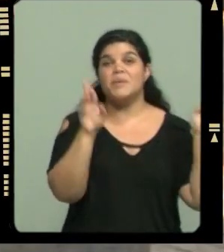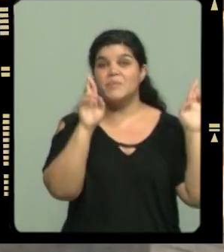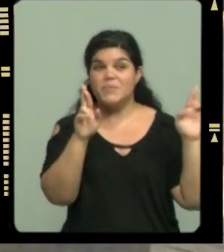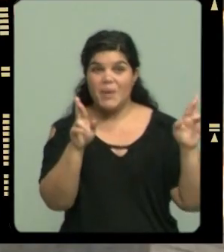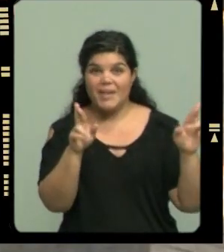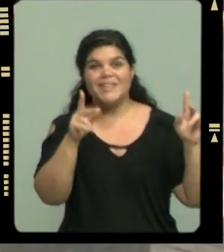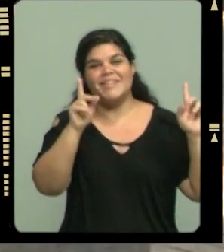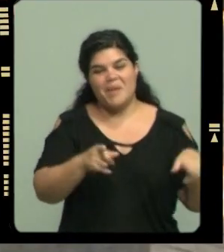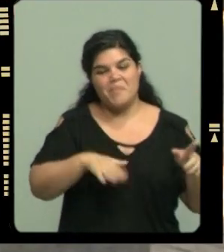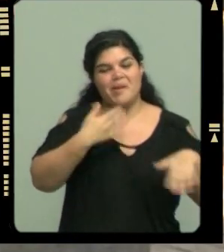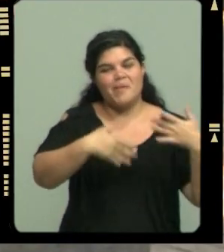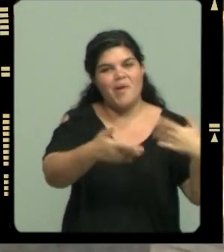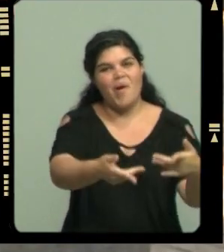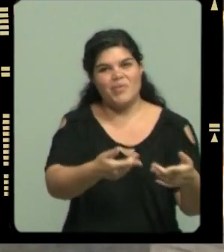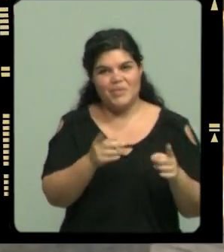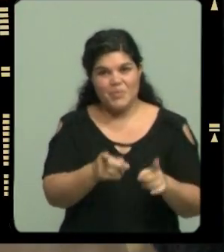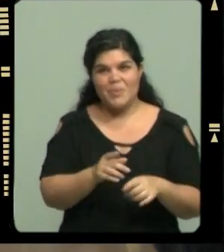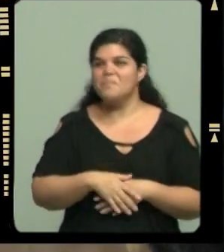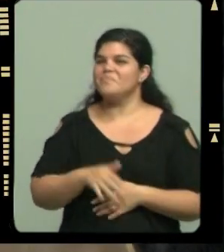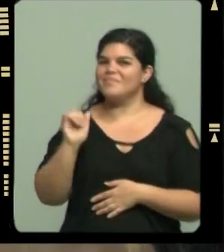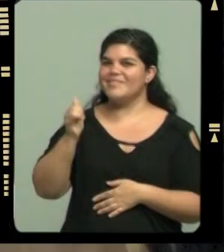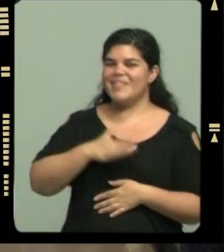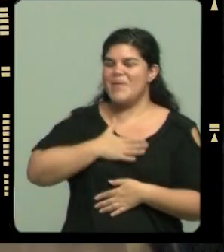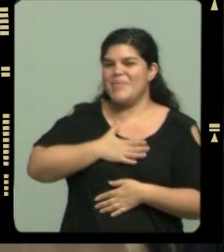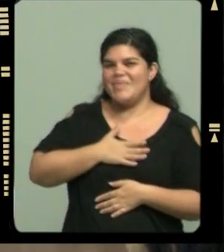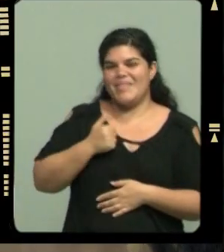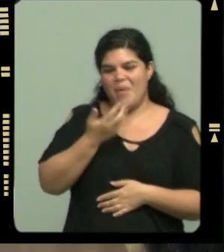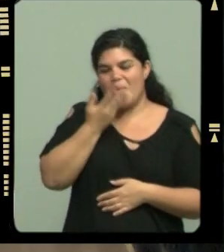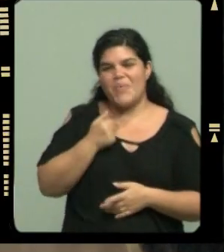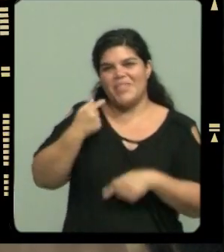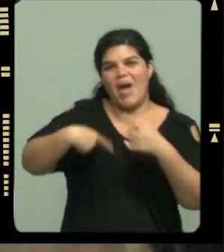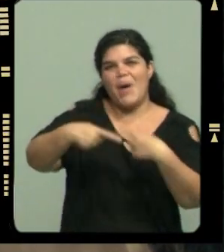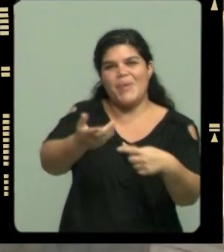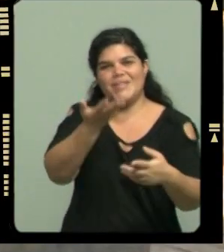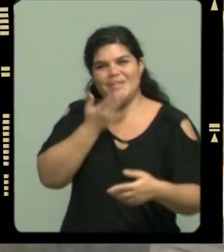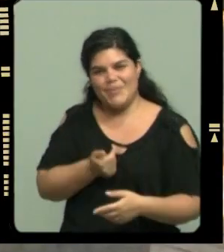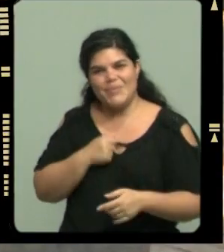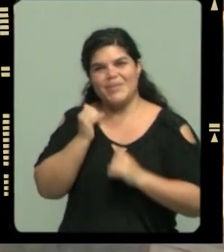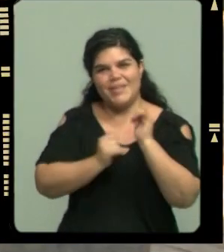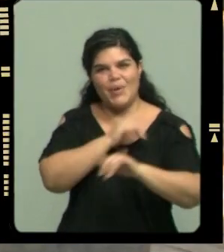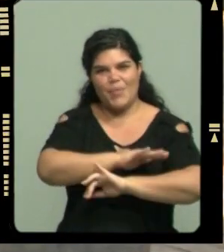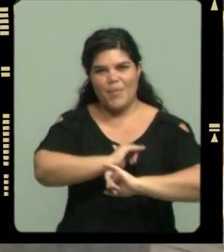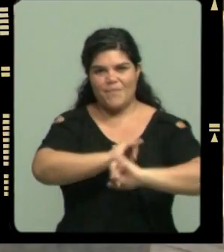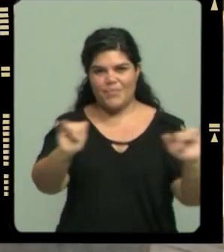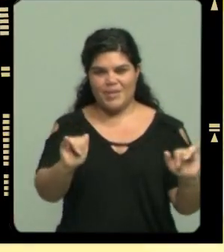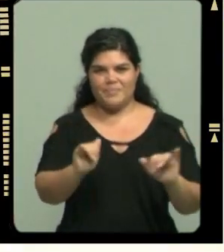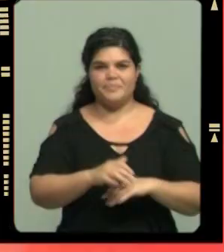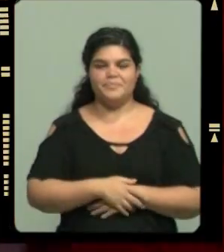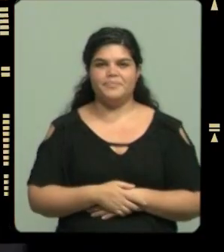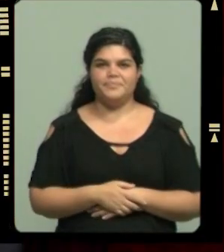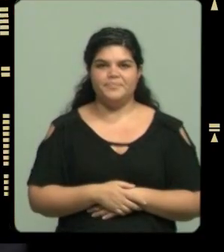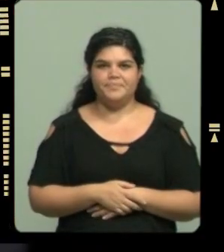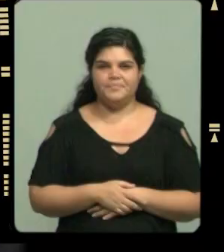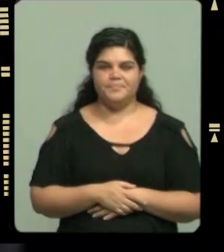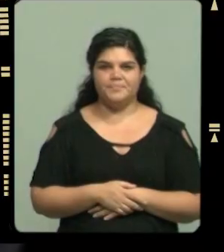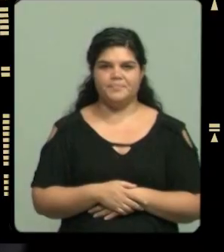esto y bueno, mucho éxito y seguramente vamos a seguir hablando del tema. Seguramente, cuando quieran, un placer para mí compartir estos avances. Muchas gracias.